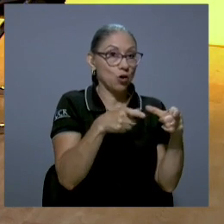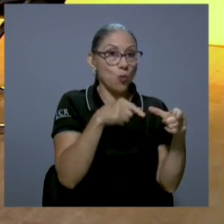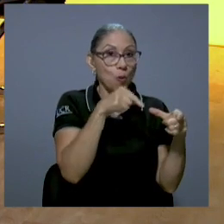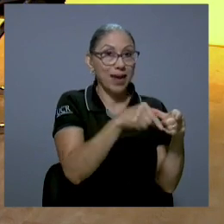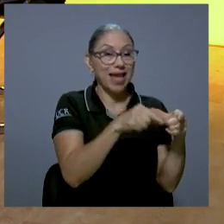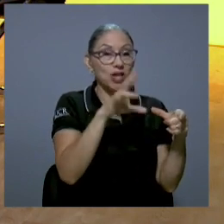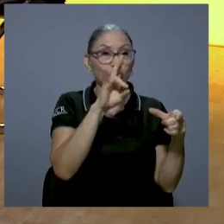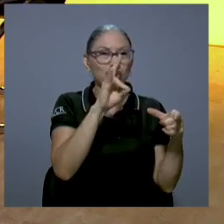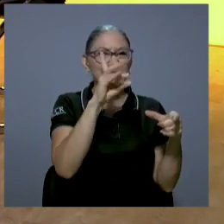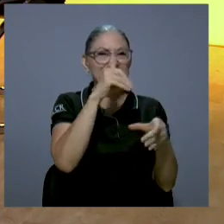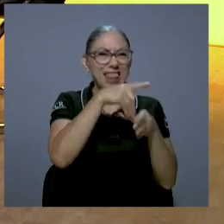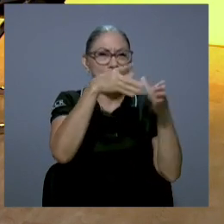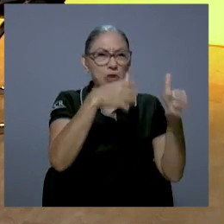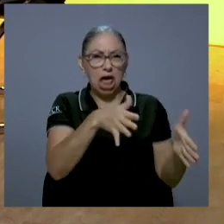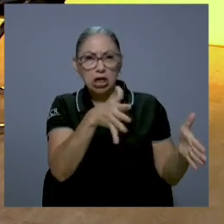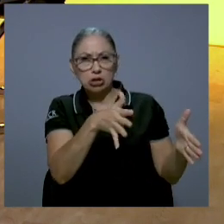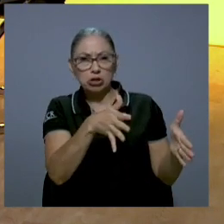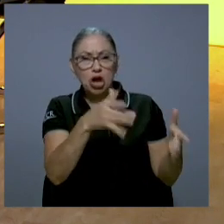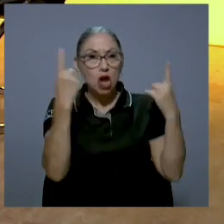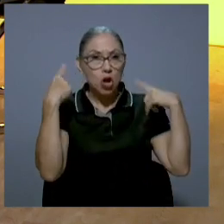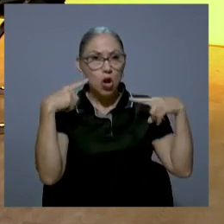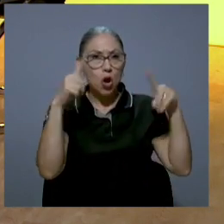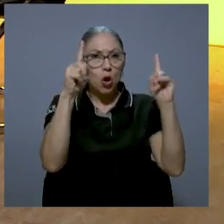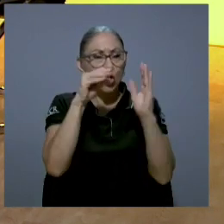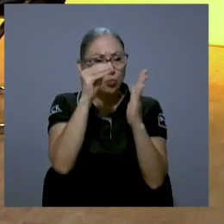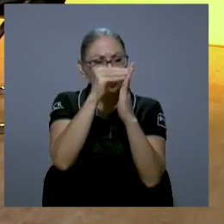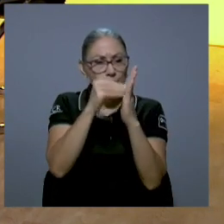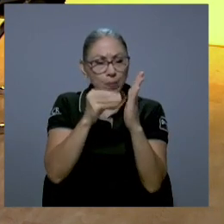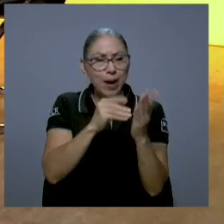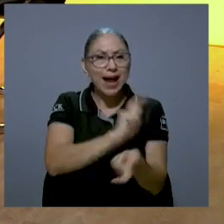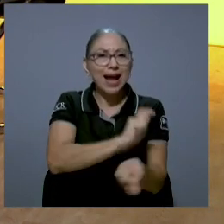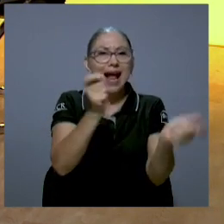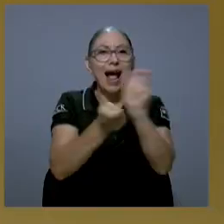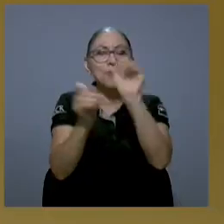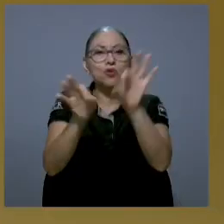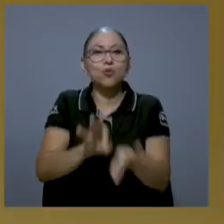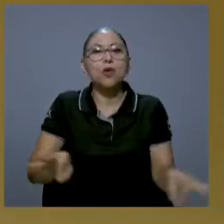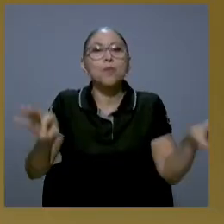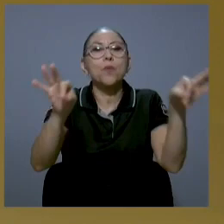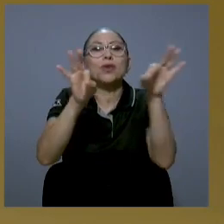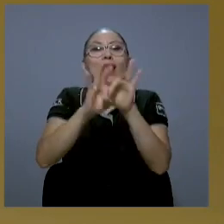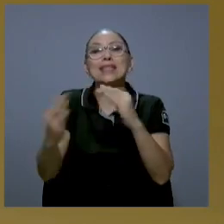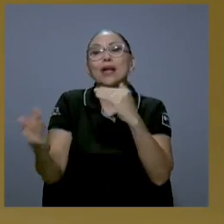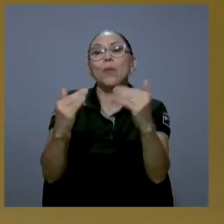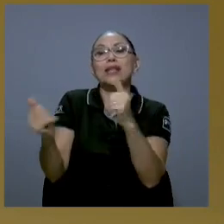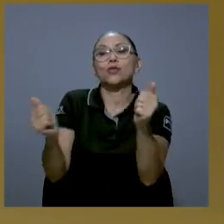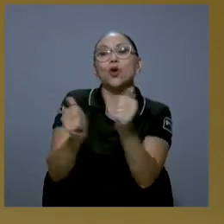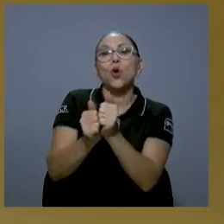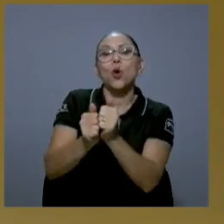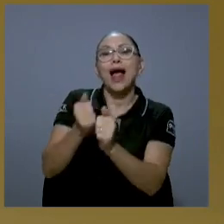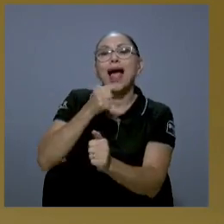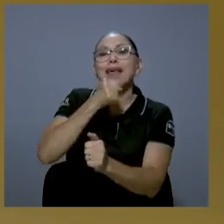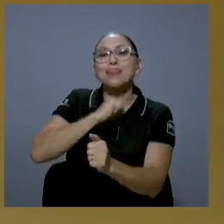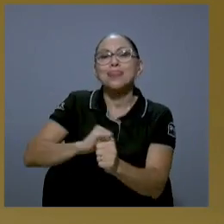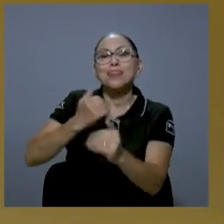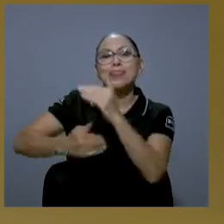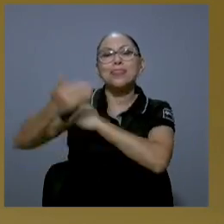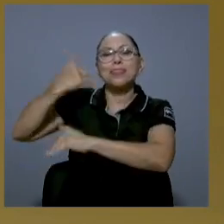logró introducir algunos cambios muy importantes respecto a la del 71. Por ejemplo,